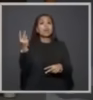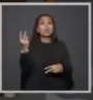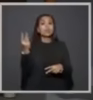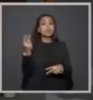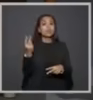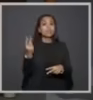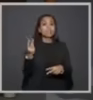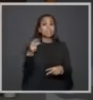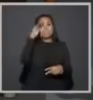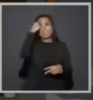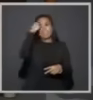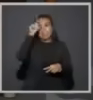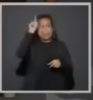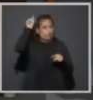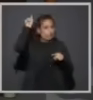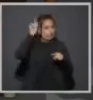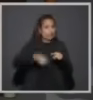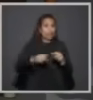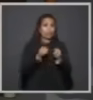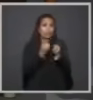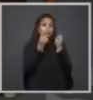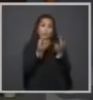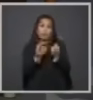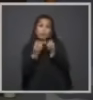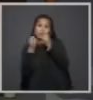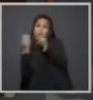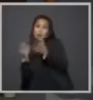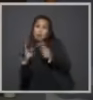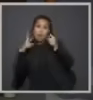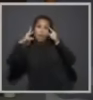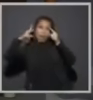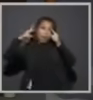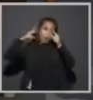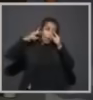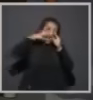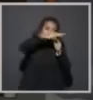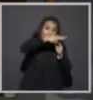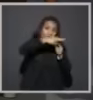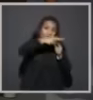privilegios. Vamos a cortar el copete de privilegios que hay en el gobierno.